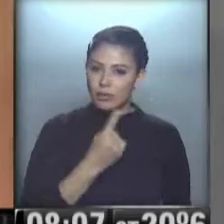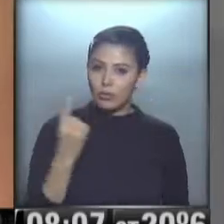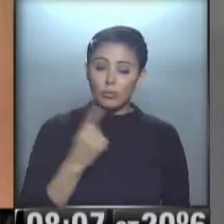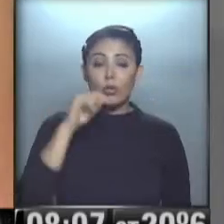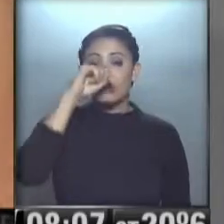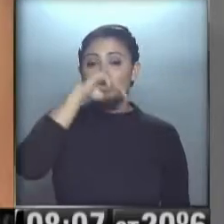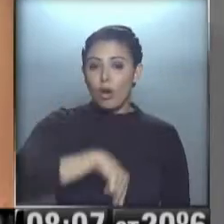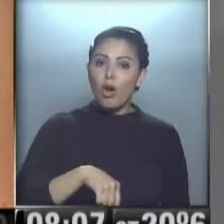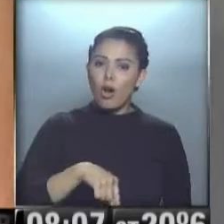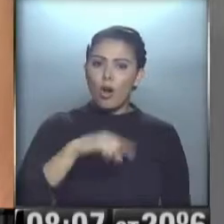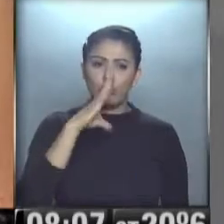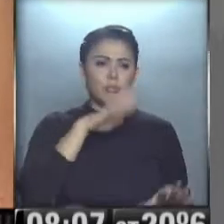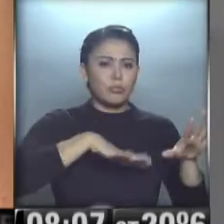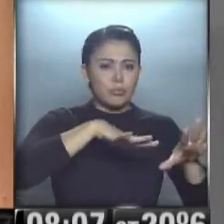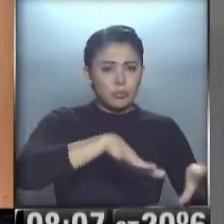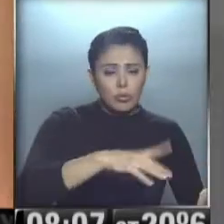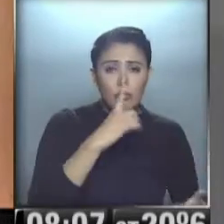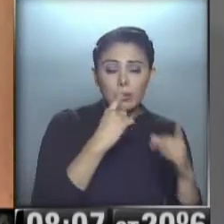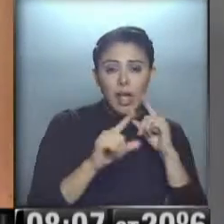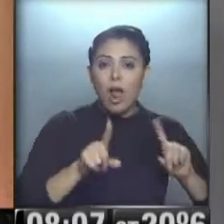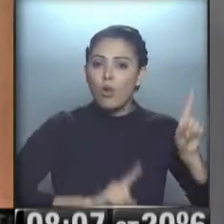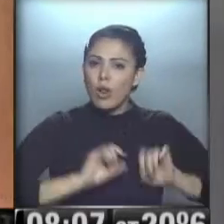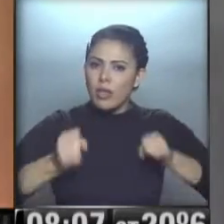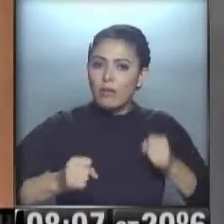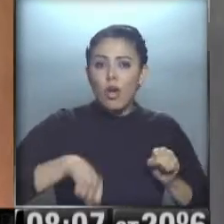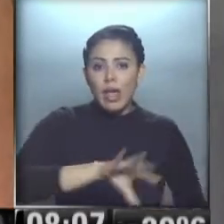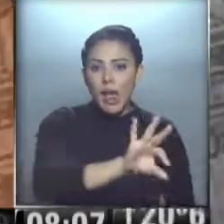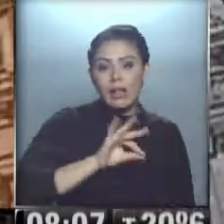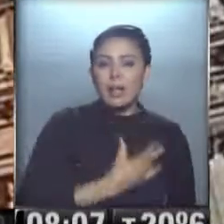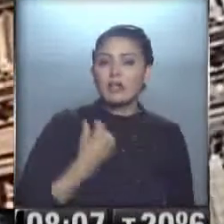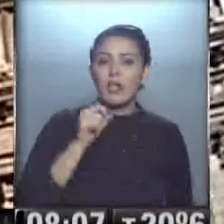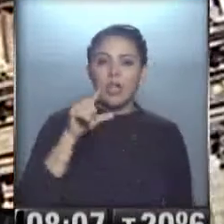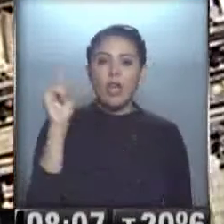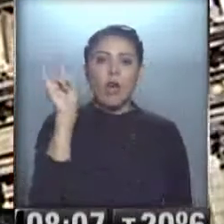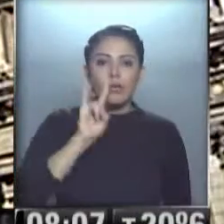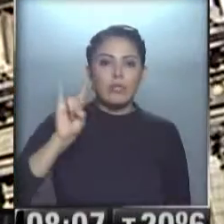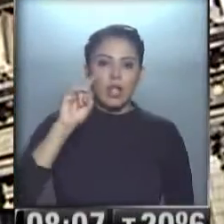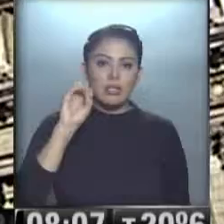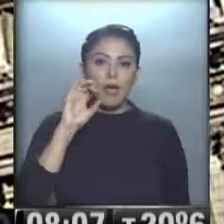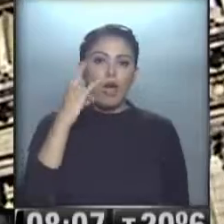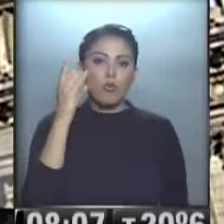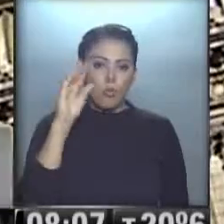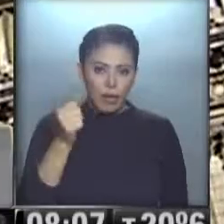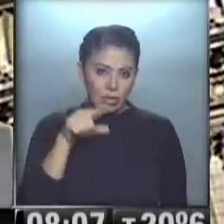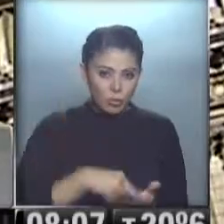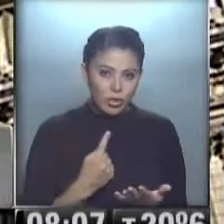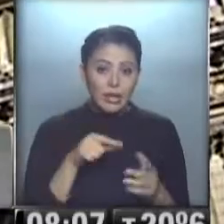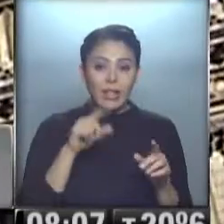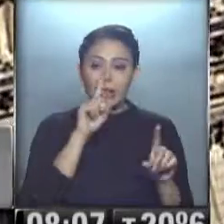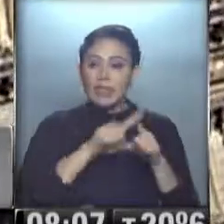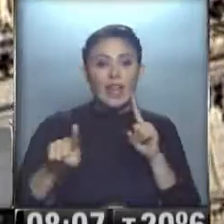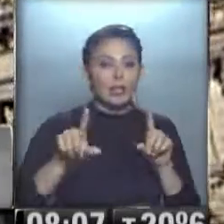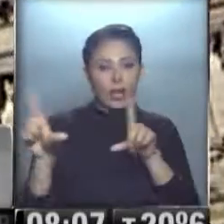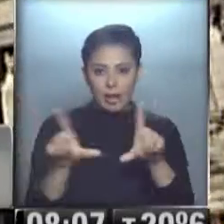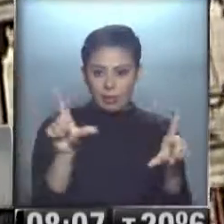hoy en medio de manifestaciones y algunas tensiones se elige el rector de la universidad de buenos aires estas son imágenes en vivo